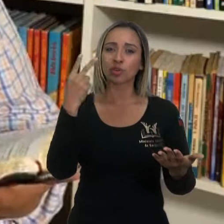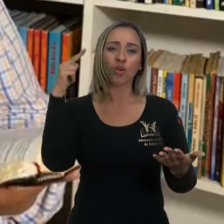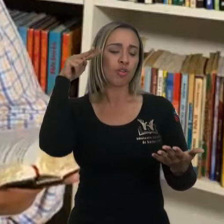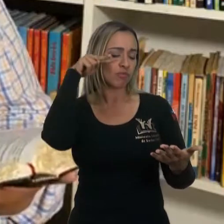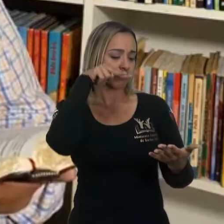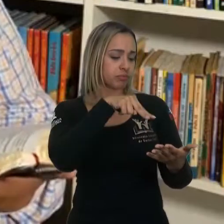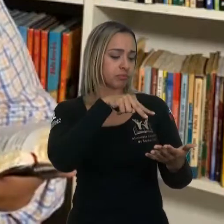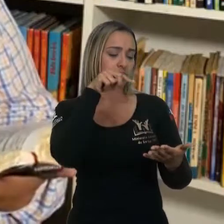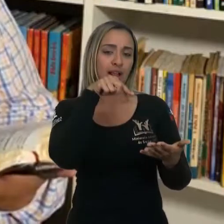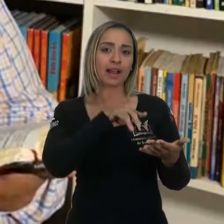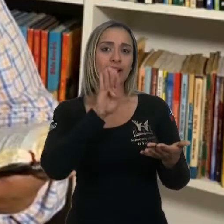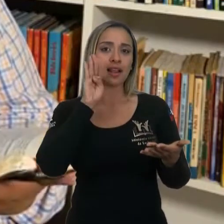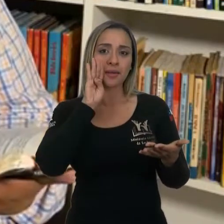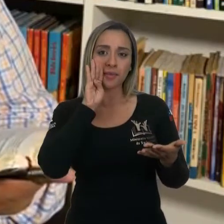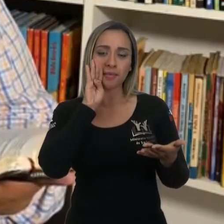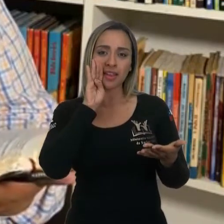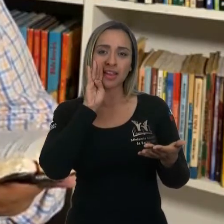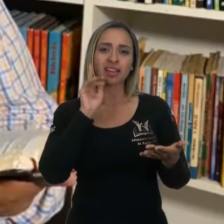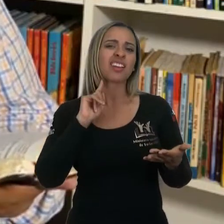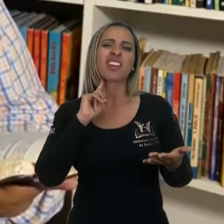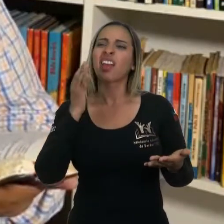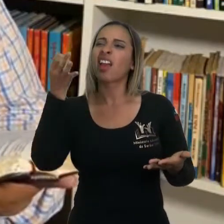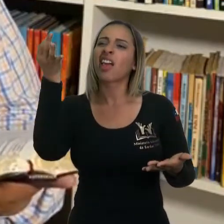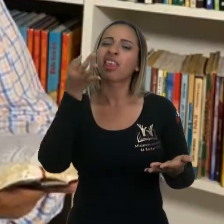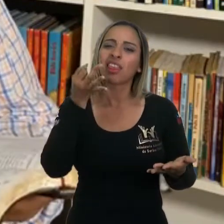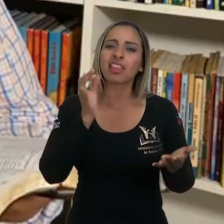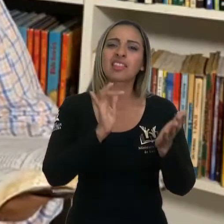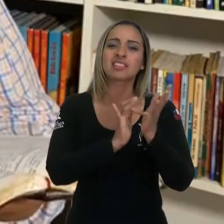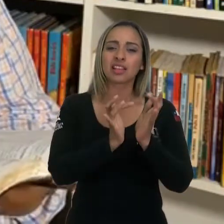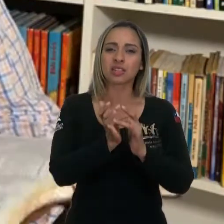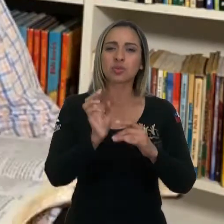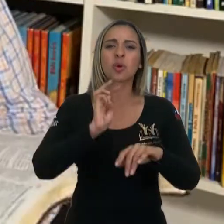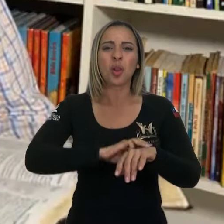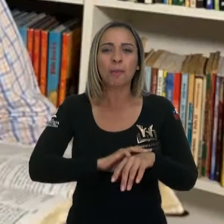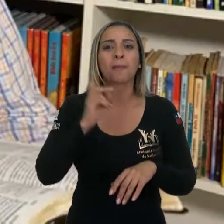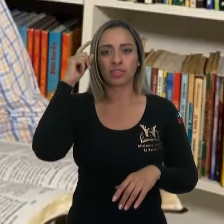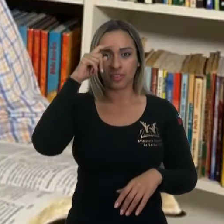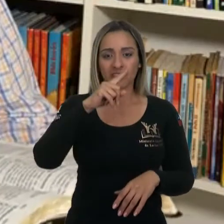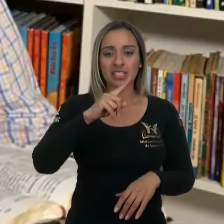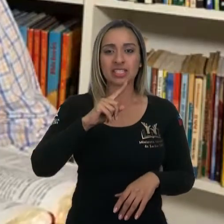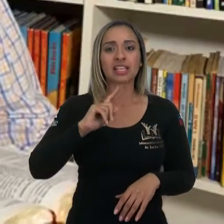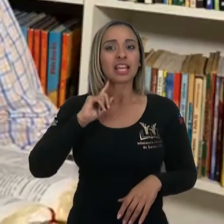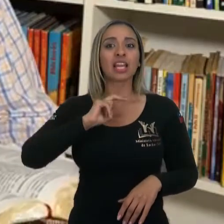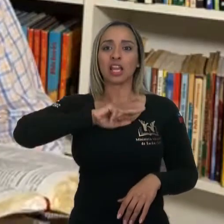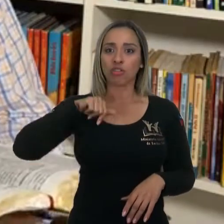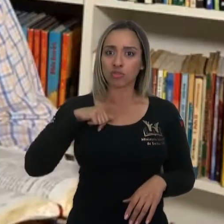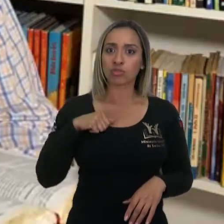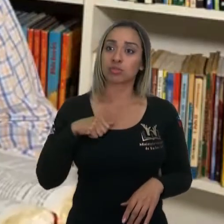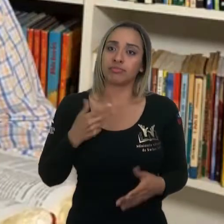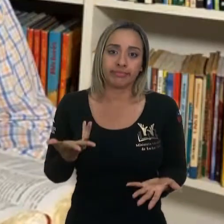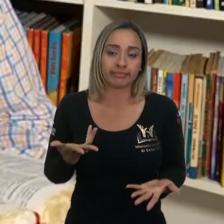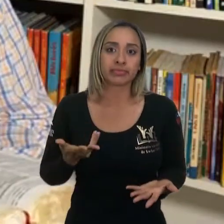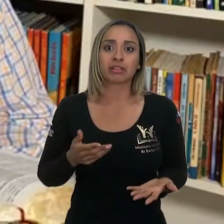a la palabra de Dios y ver qué es lo que Jesús nos dice con relación a momentos difíciles que nosotros como